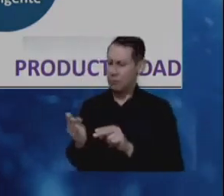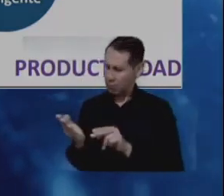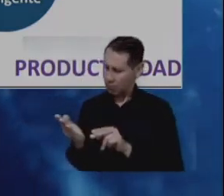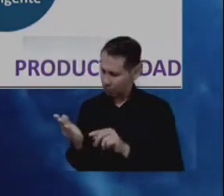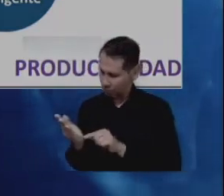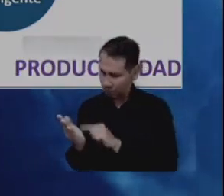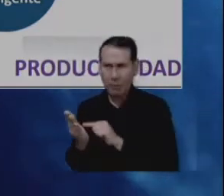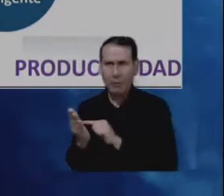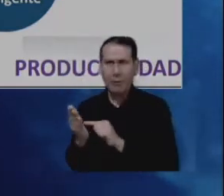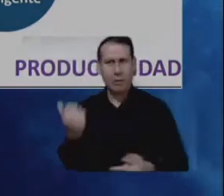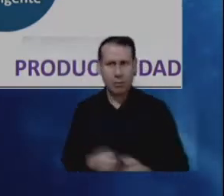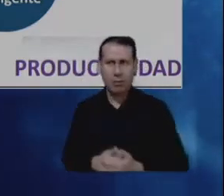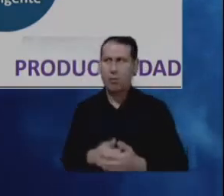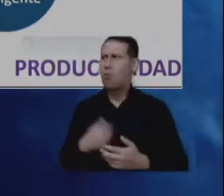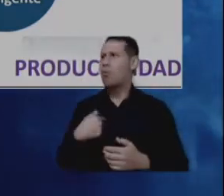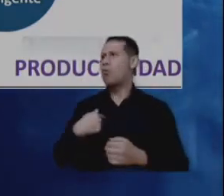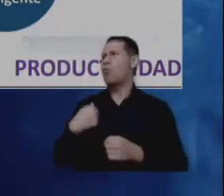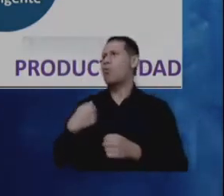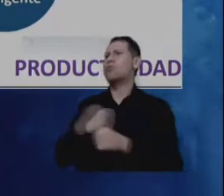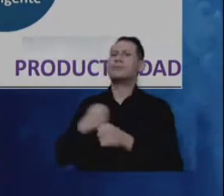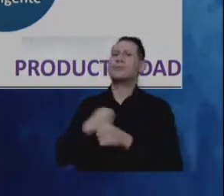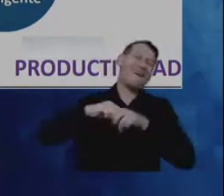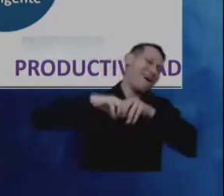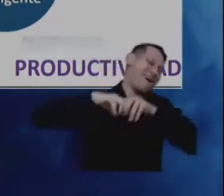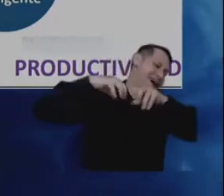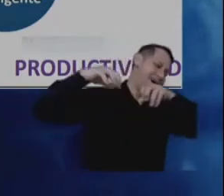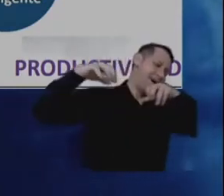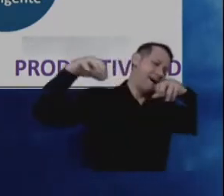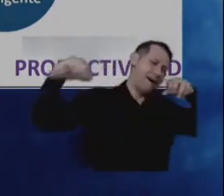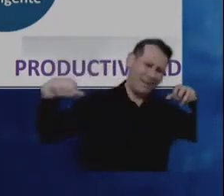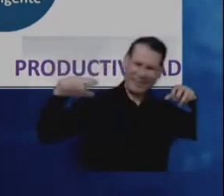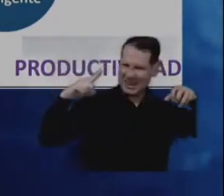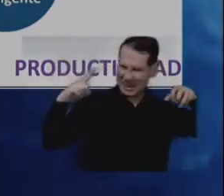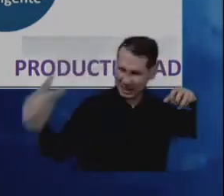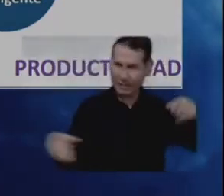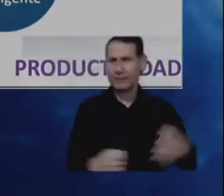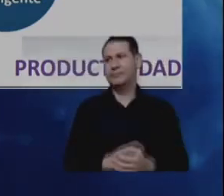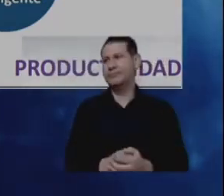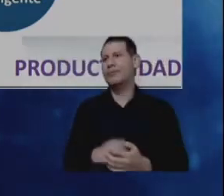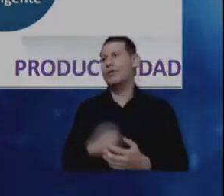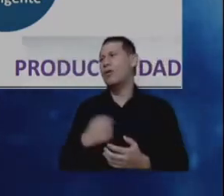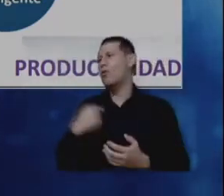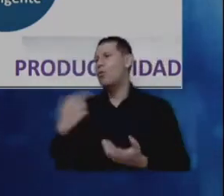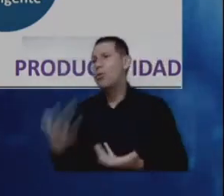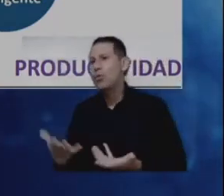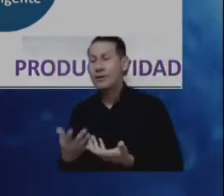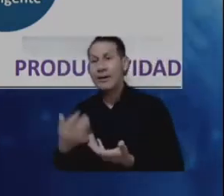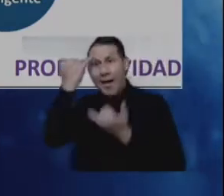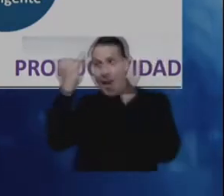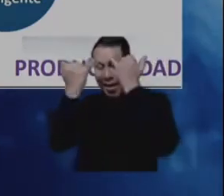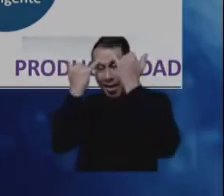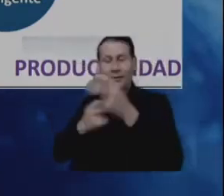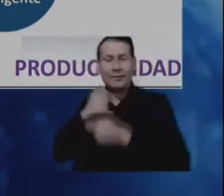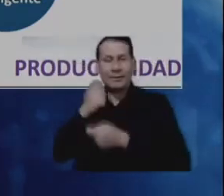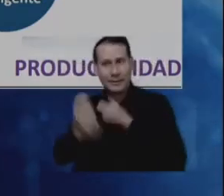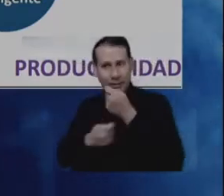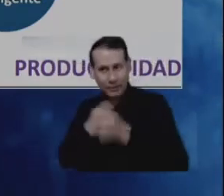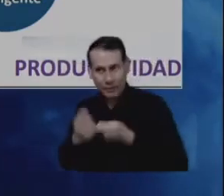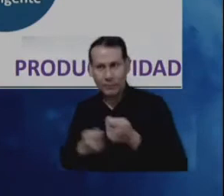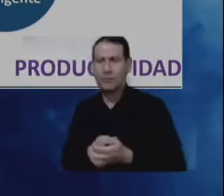para que usted pueda hacer un emprendimiento, para que pueda vender en la tienda de la esquina una mejor capacidad, compartir datos, bajar una